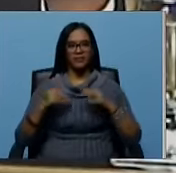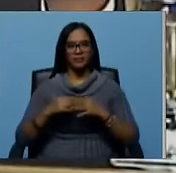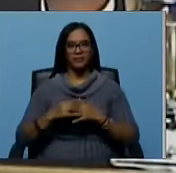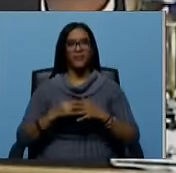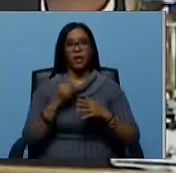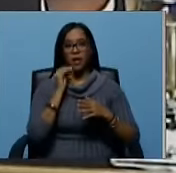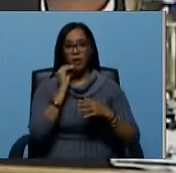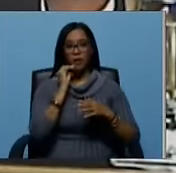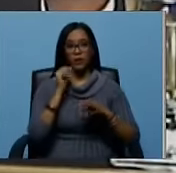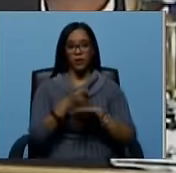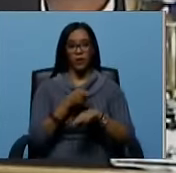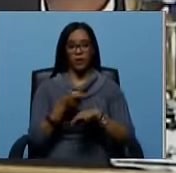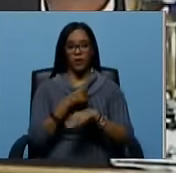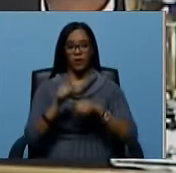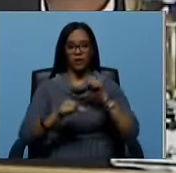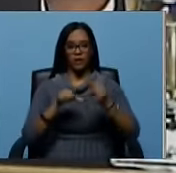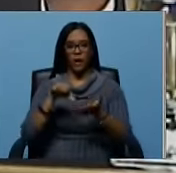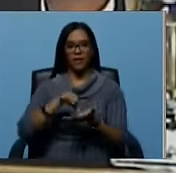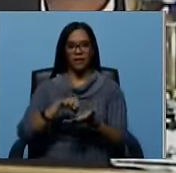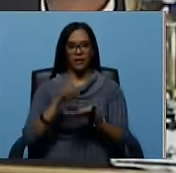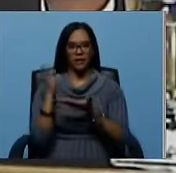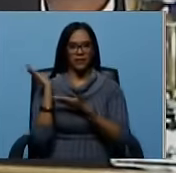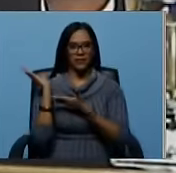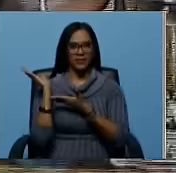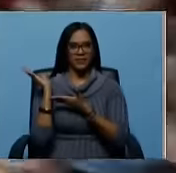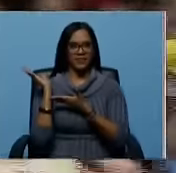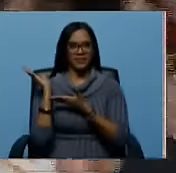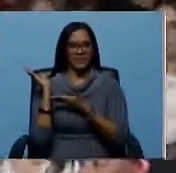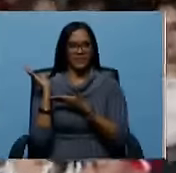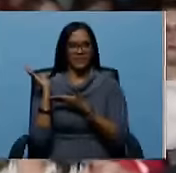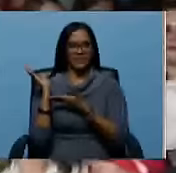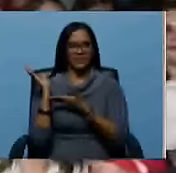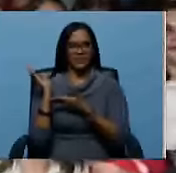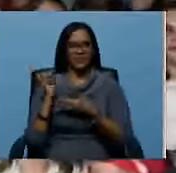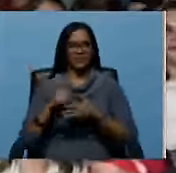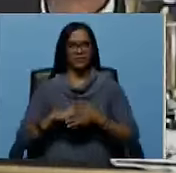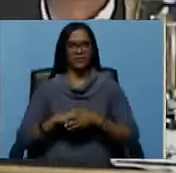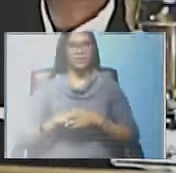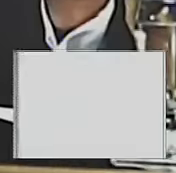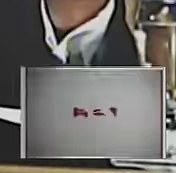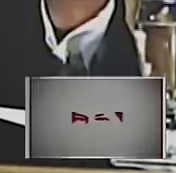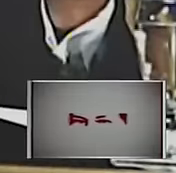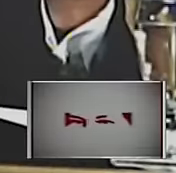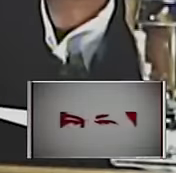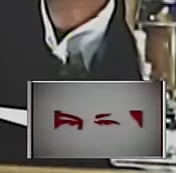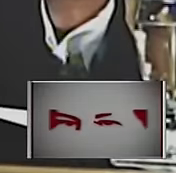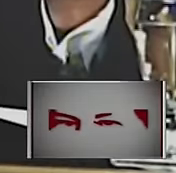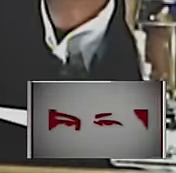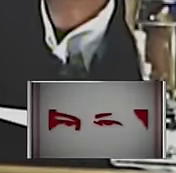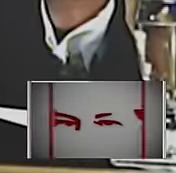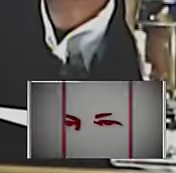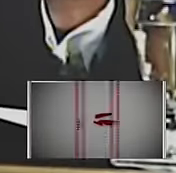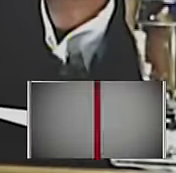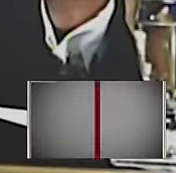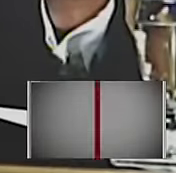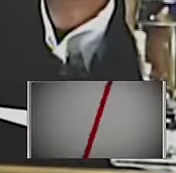Juventud del Gobierno del Distrito Capital también presente. La Gran Misión Venezuela Joven presente.